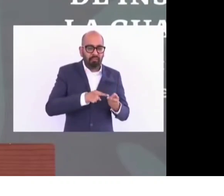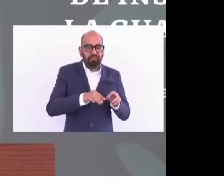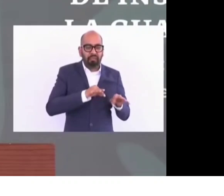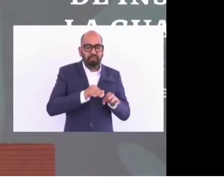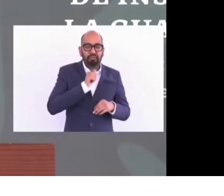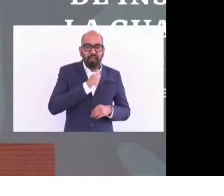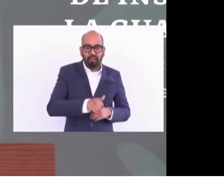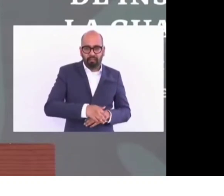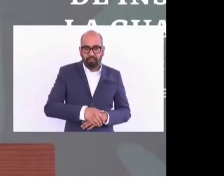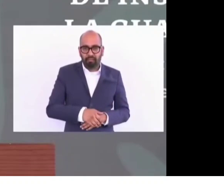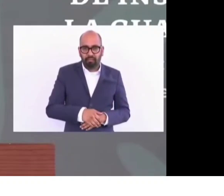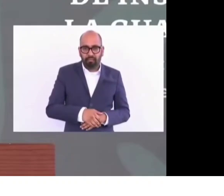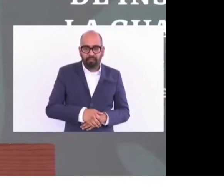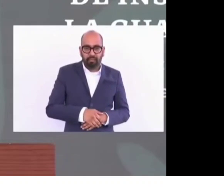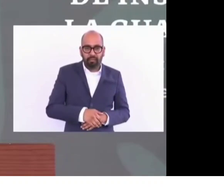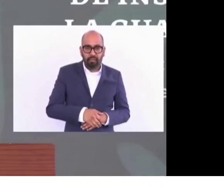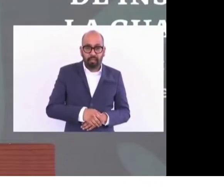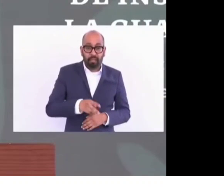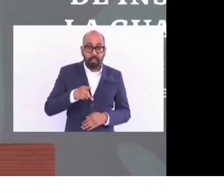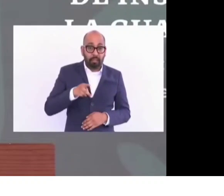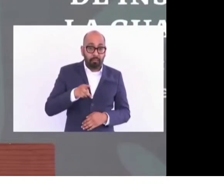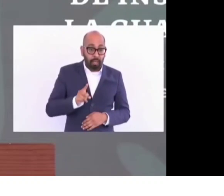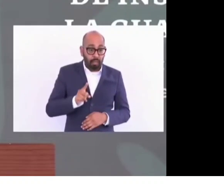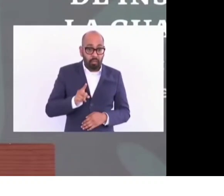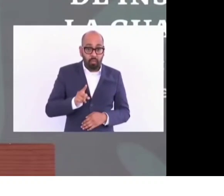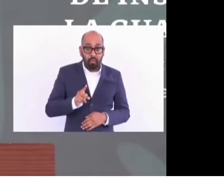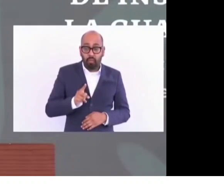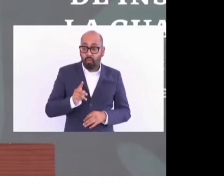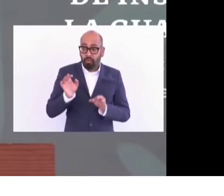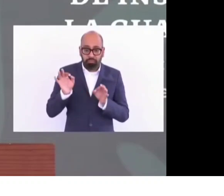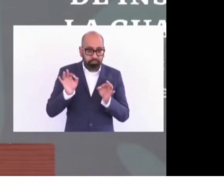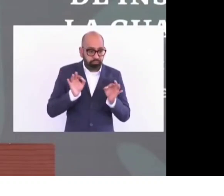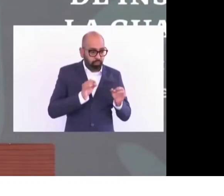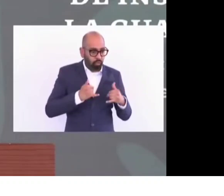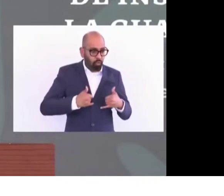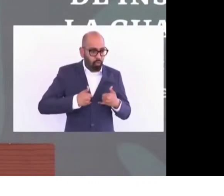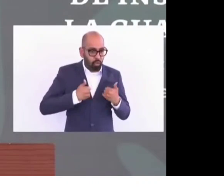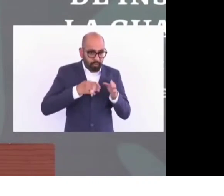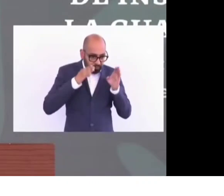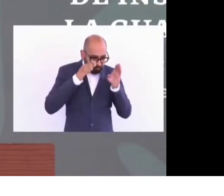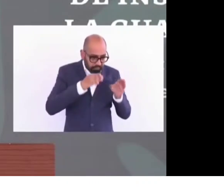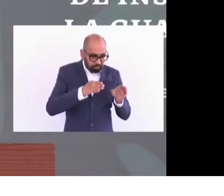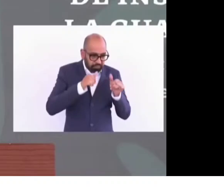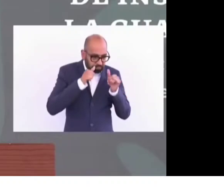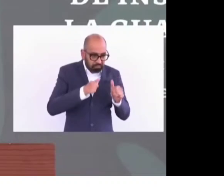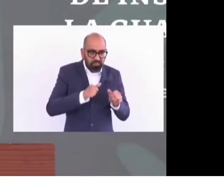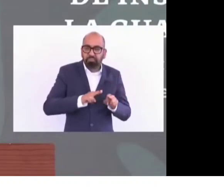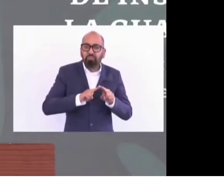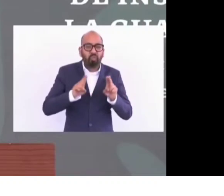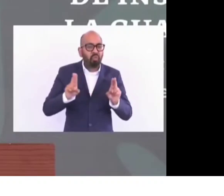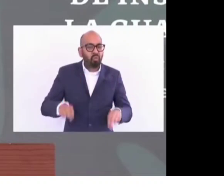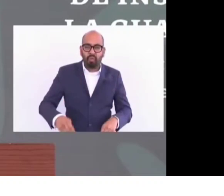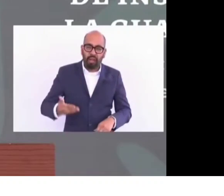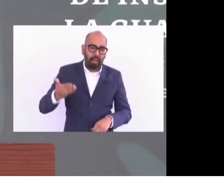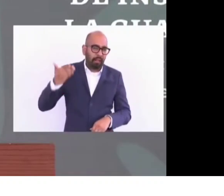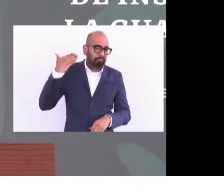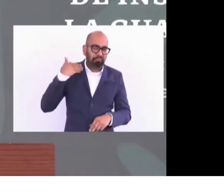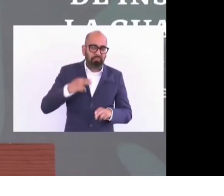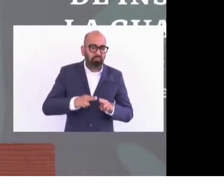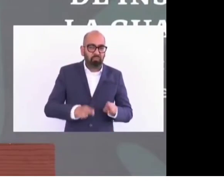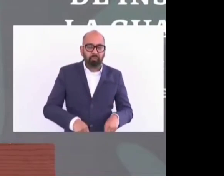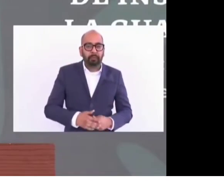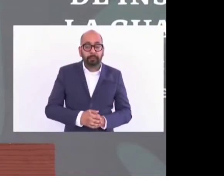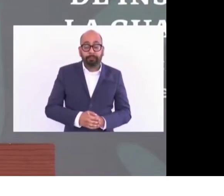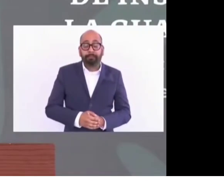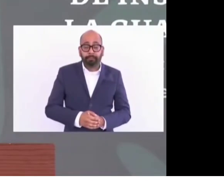nunca se volvió a ver a los jóvenes. Y así, enfrentando